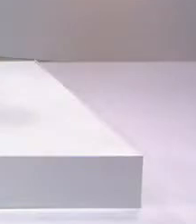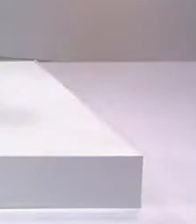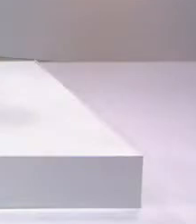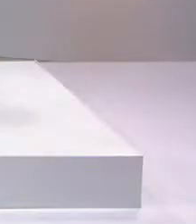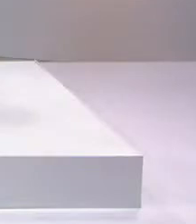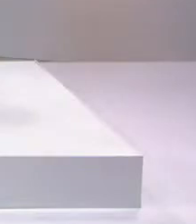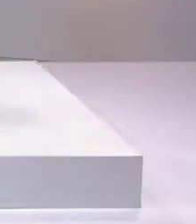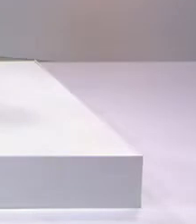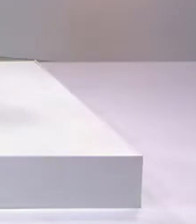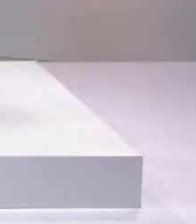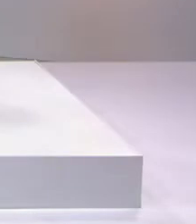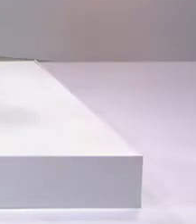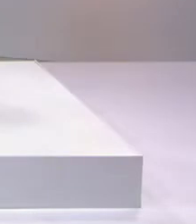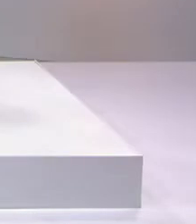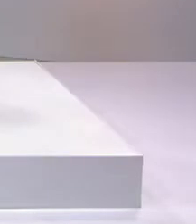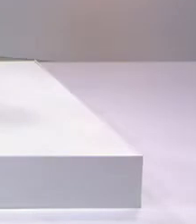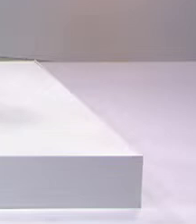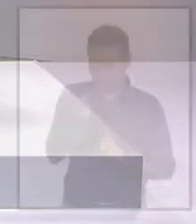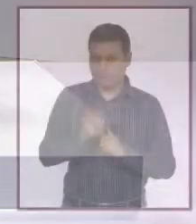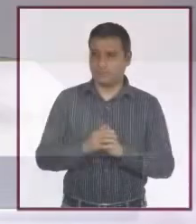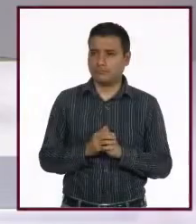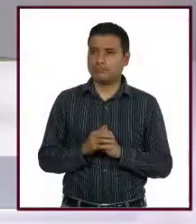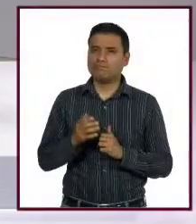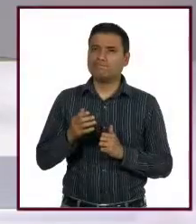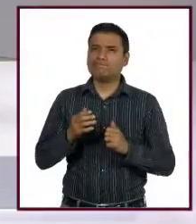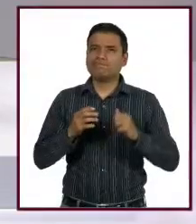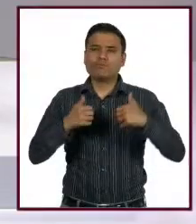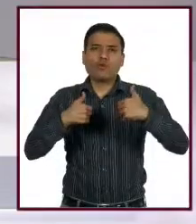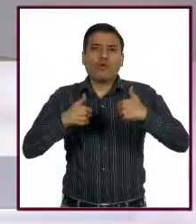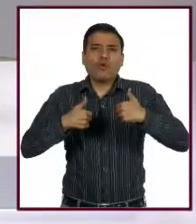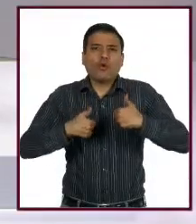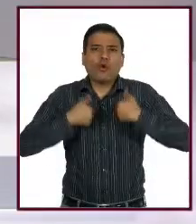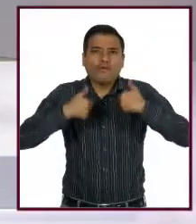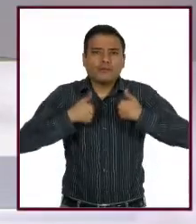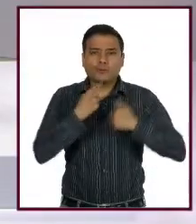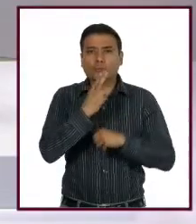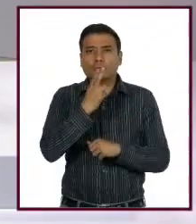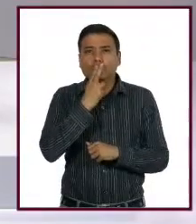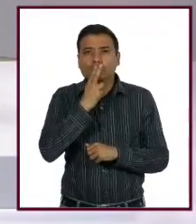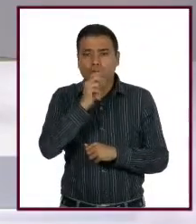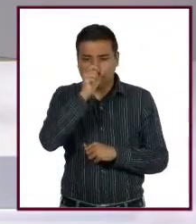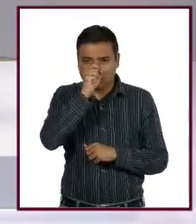los factores que intervienen para que alguien use inhalables? Le preguntan.